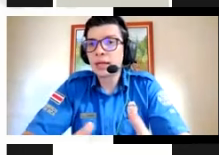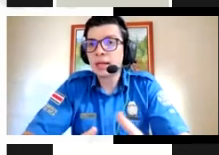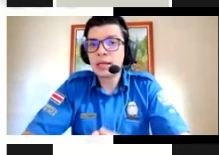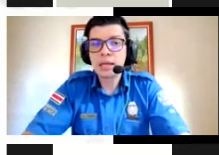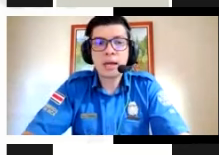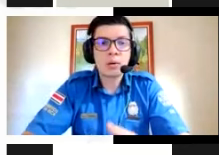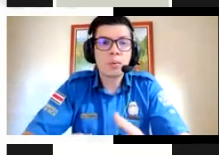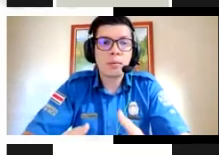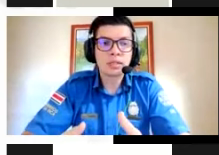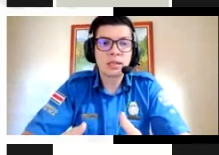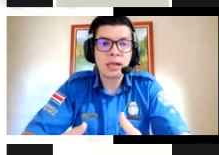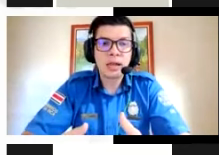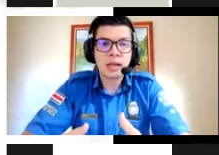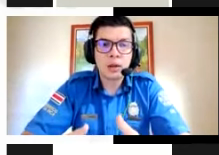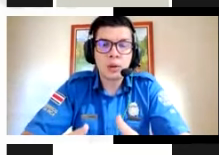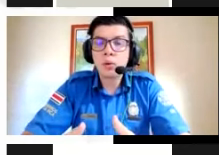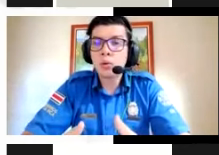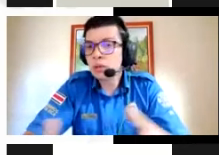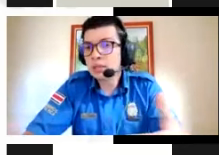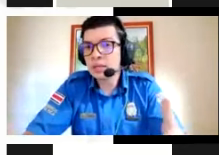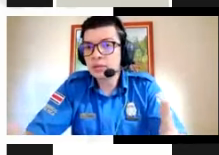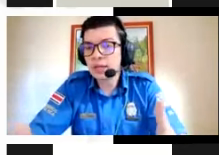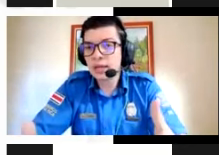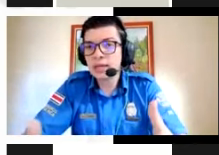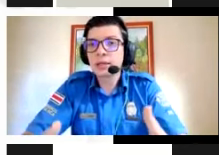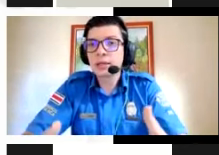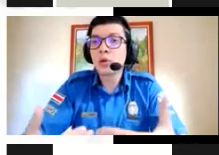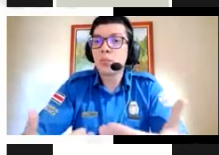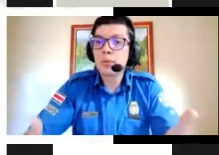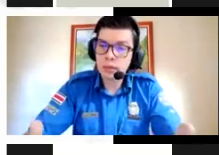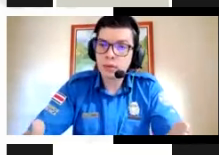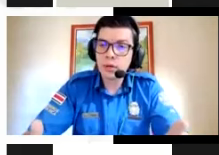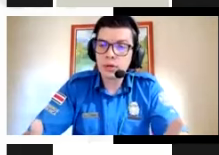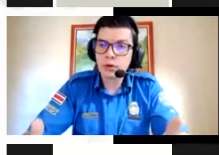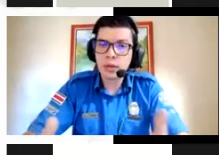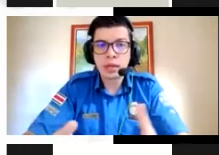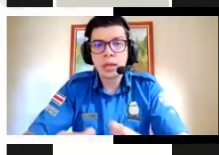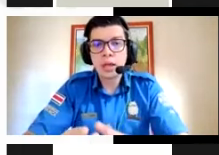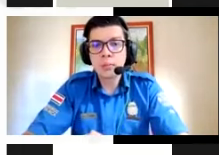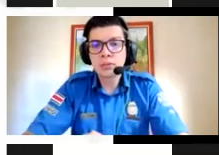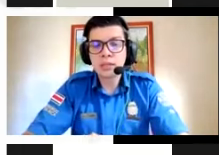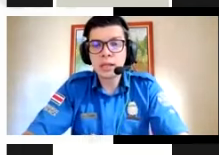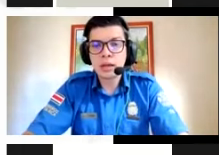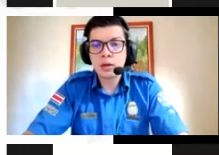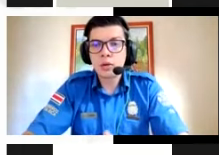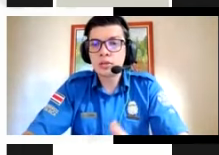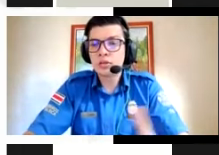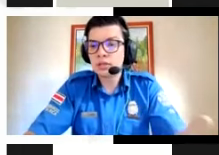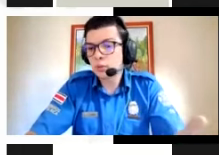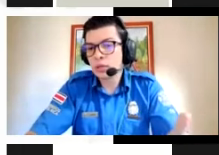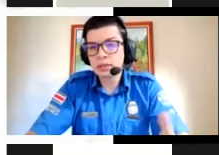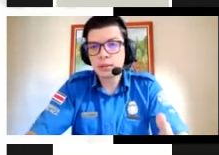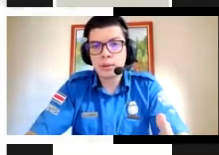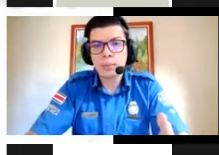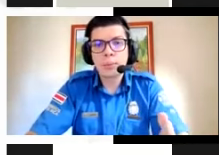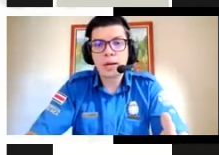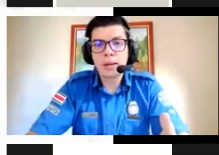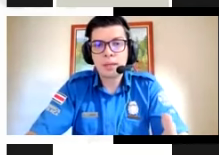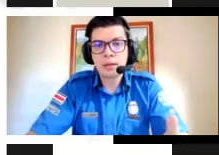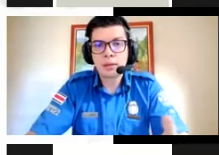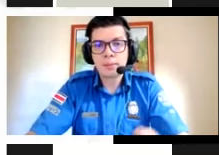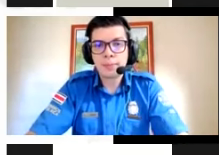práctica de ingeniería, vamos a tener una instalación de gas cumpliendo con la norma y vamos a tener condiciones seguras